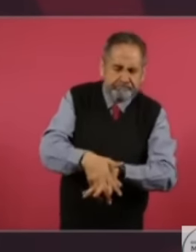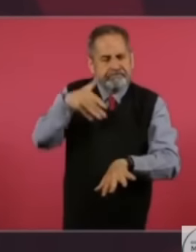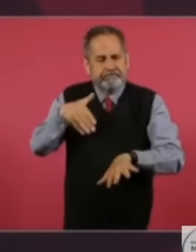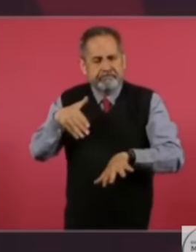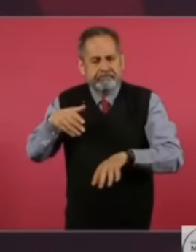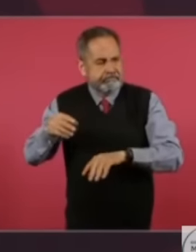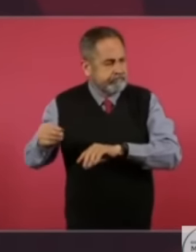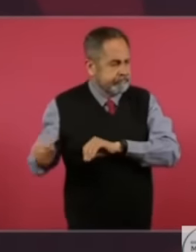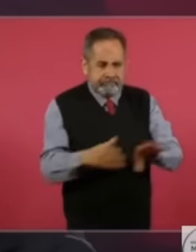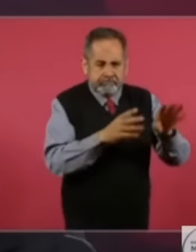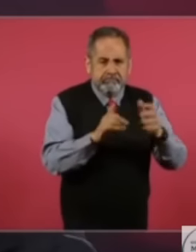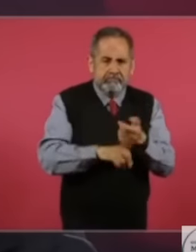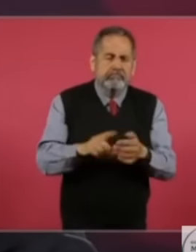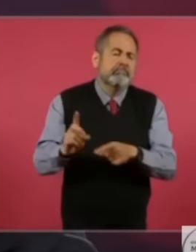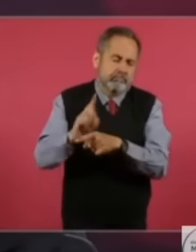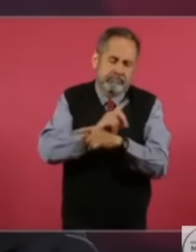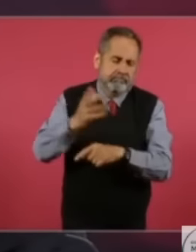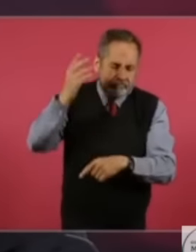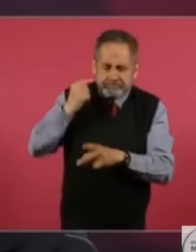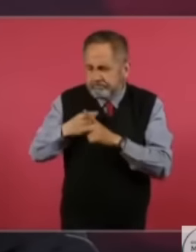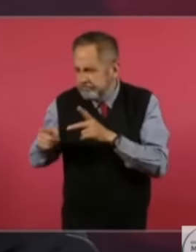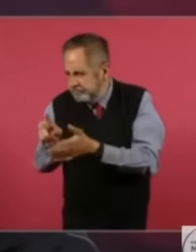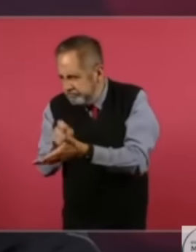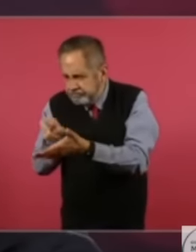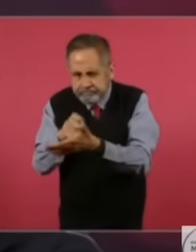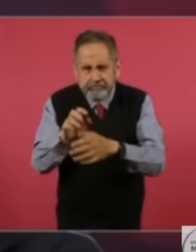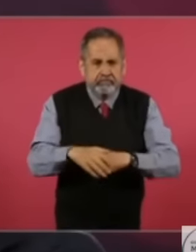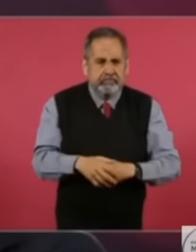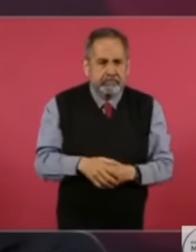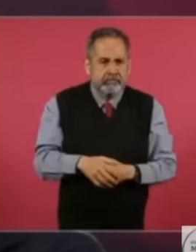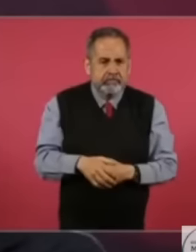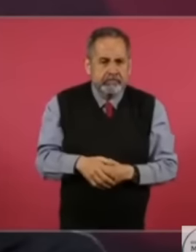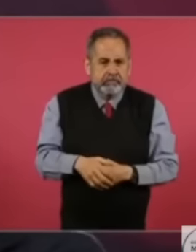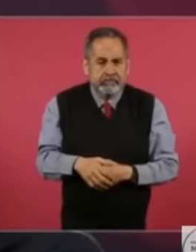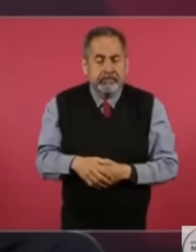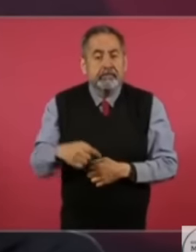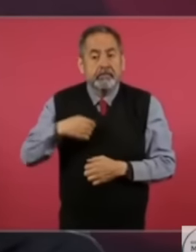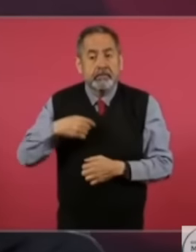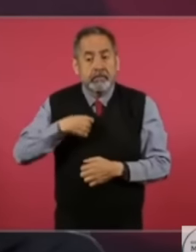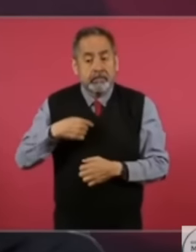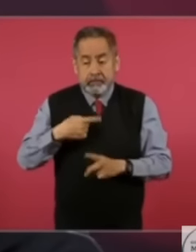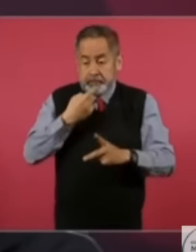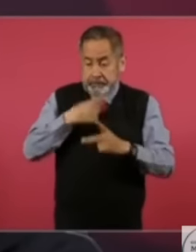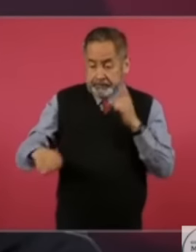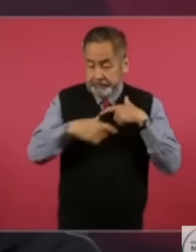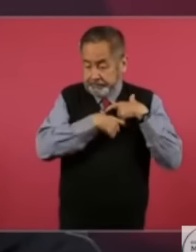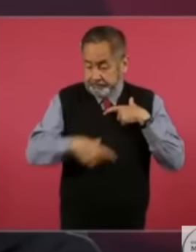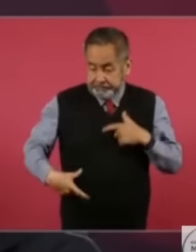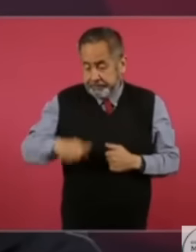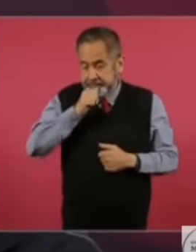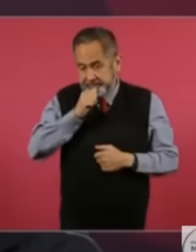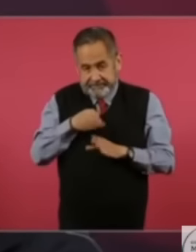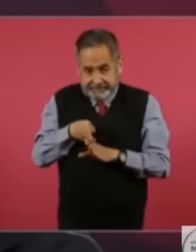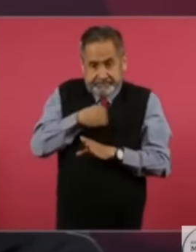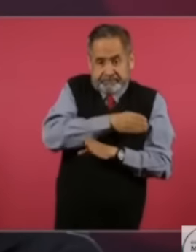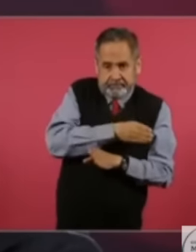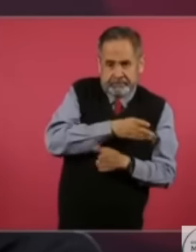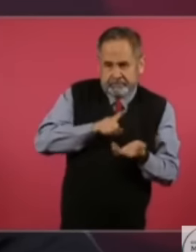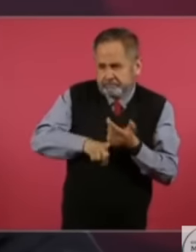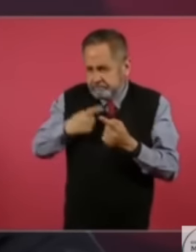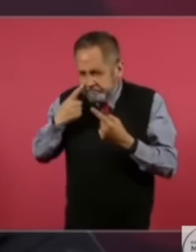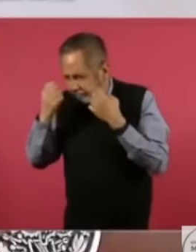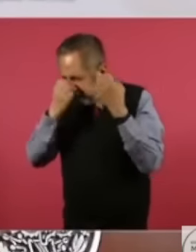también tomemos en cuenta que da puntos claves para entender por qué es tan importante la reforma al Poder Judicial. Así